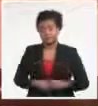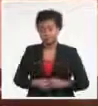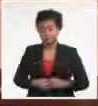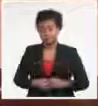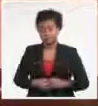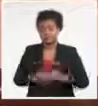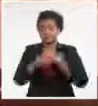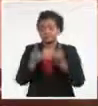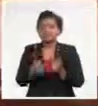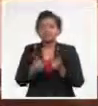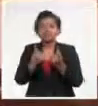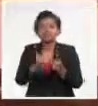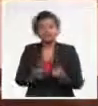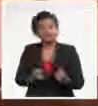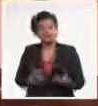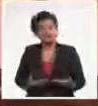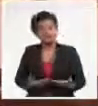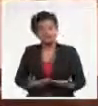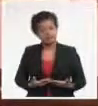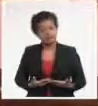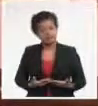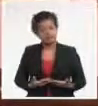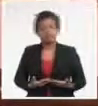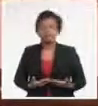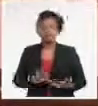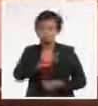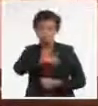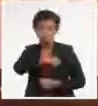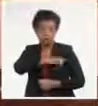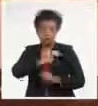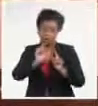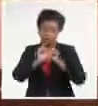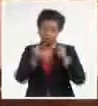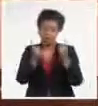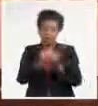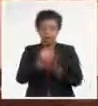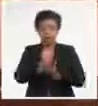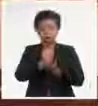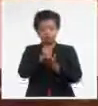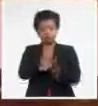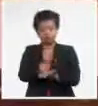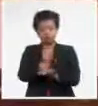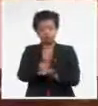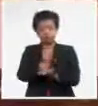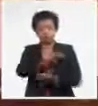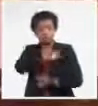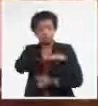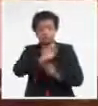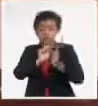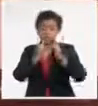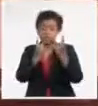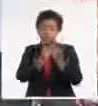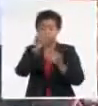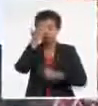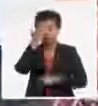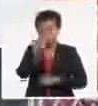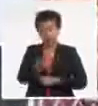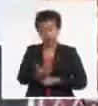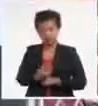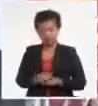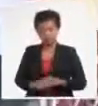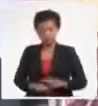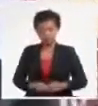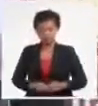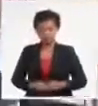precisa seguir contando con todas las manos agradecidas para seguir curando heridas. En